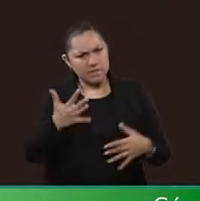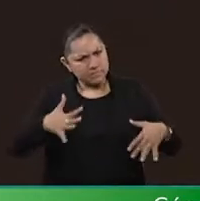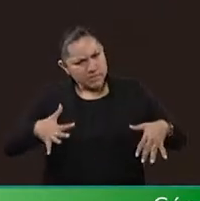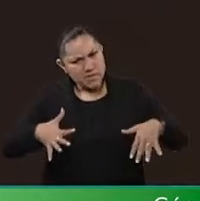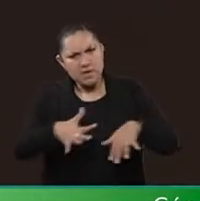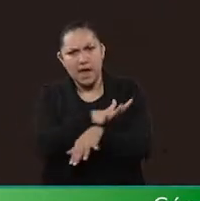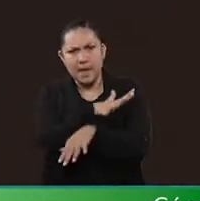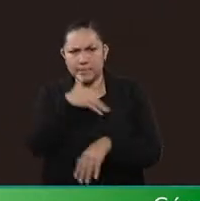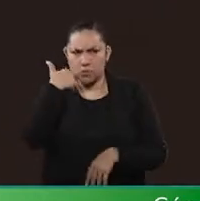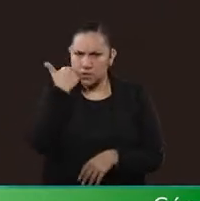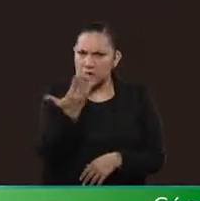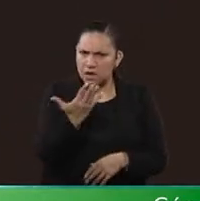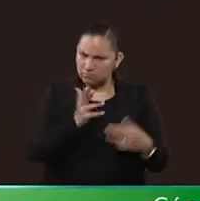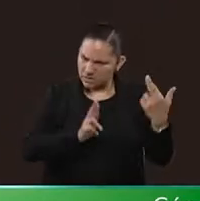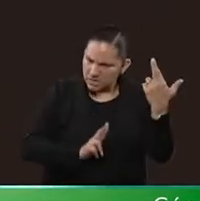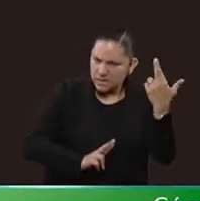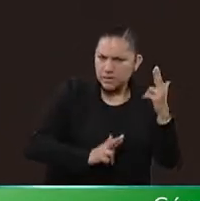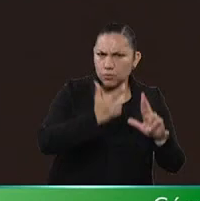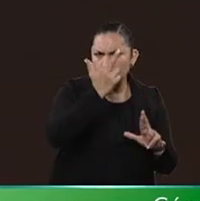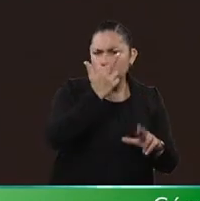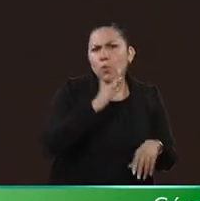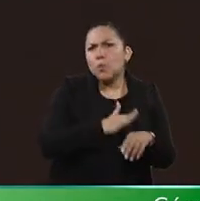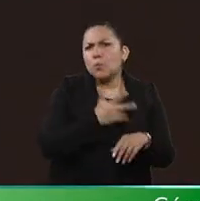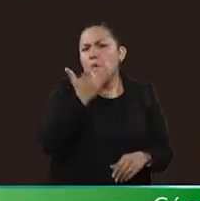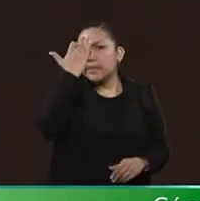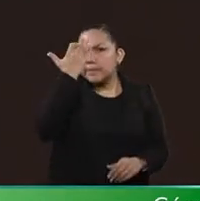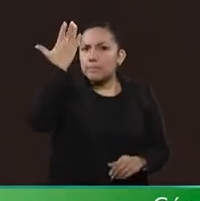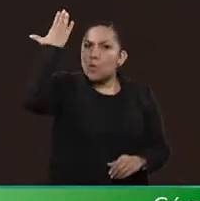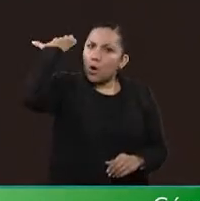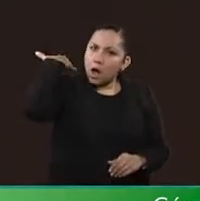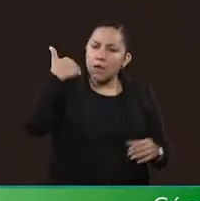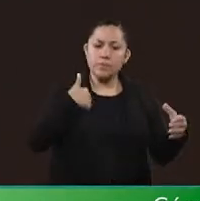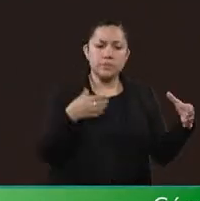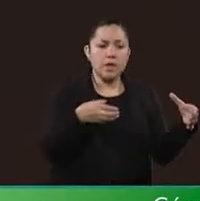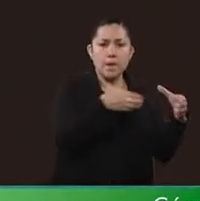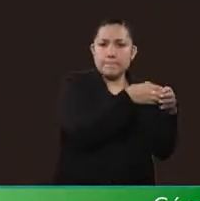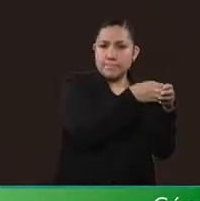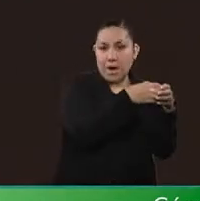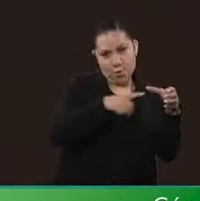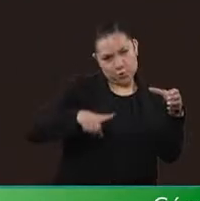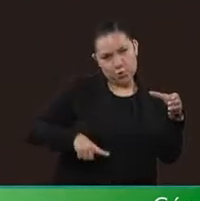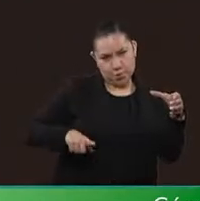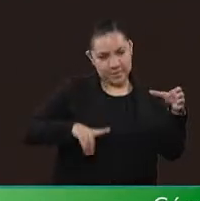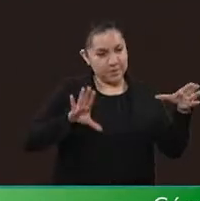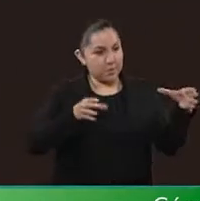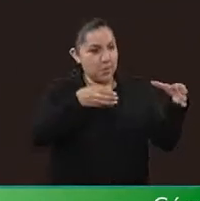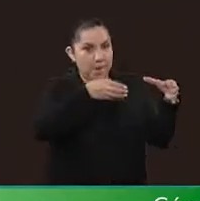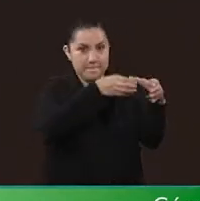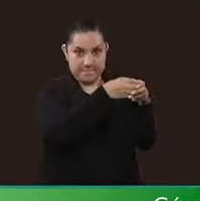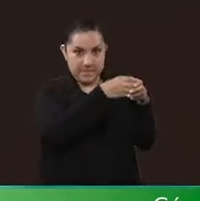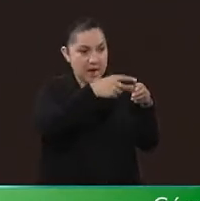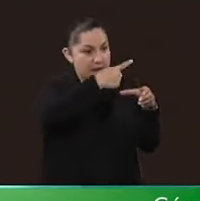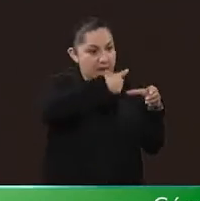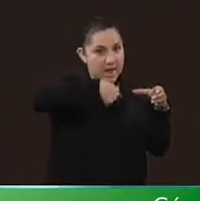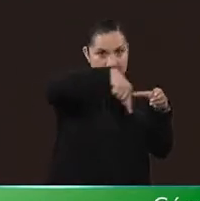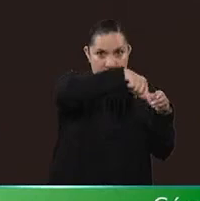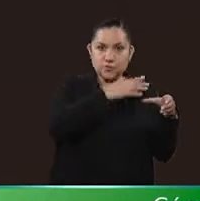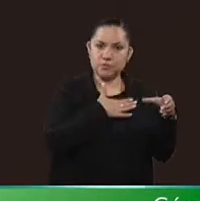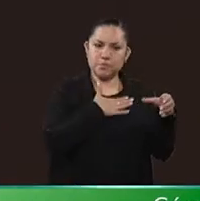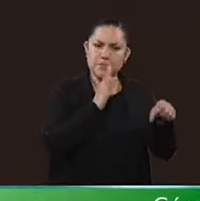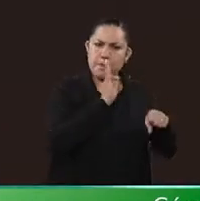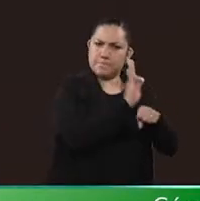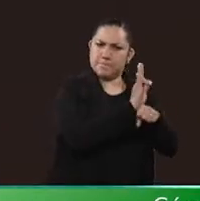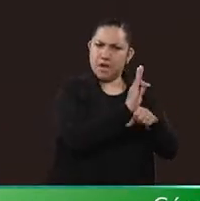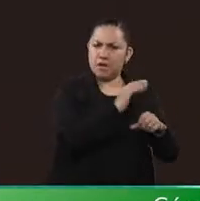y poner fin a una casta gobernante que se eternizó en el poder y recurrió a medidas autoritarias.